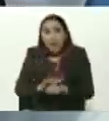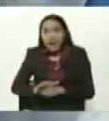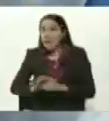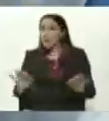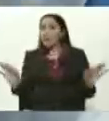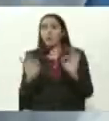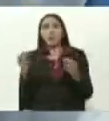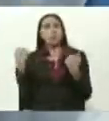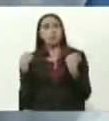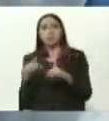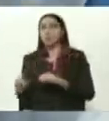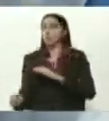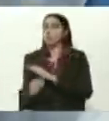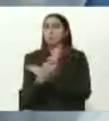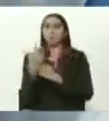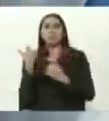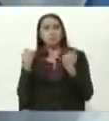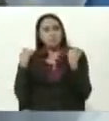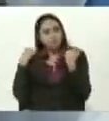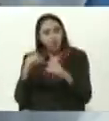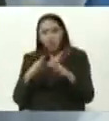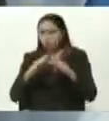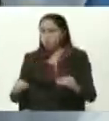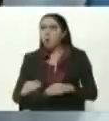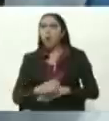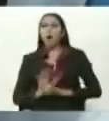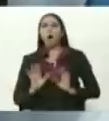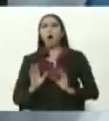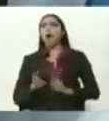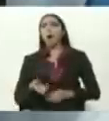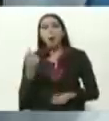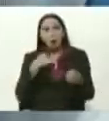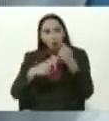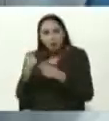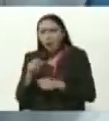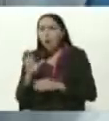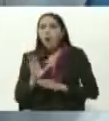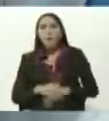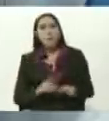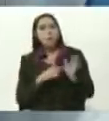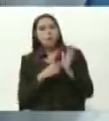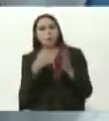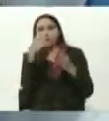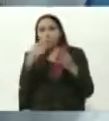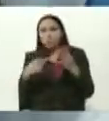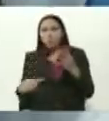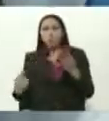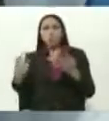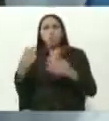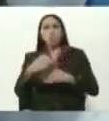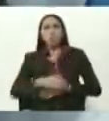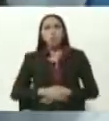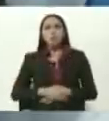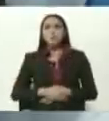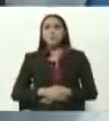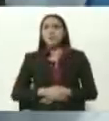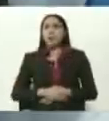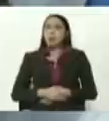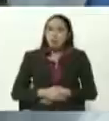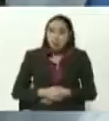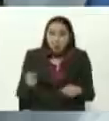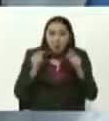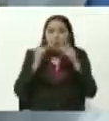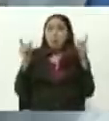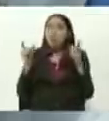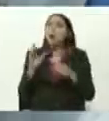este tipo de falsas promesas, ofertas, muchas veces sumamente atractivas